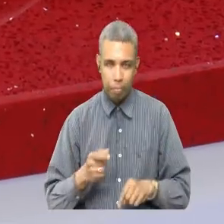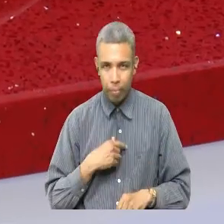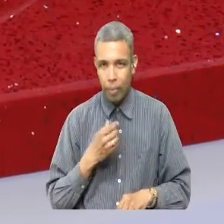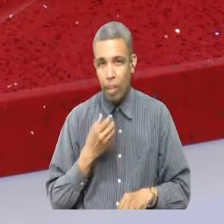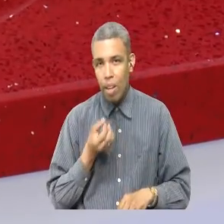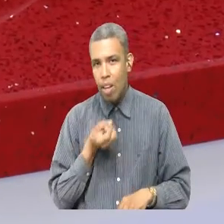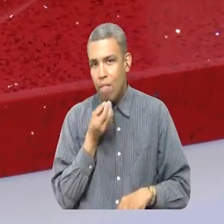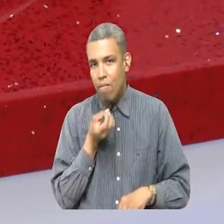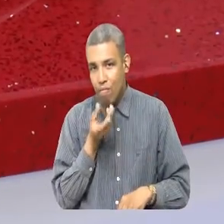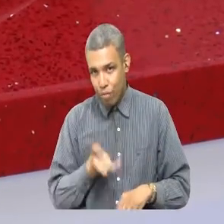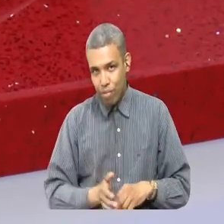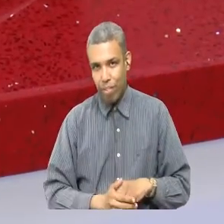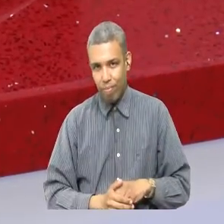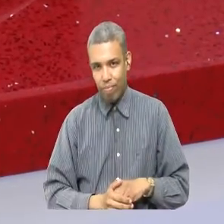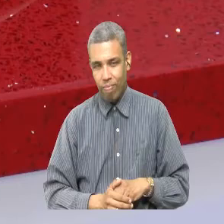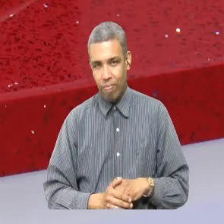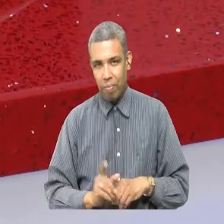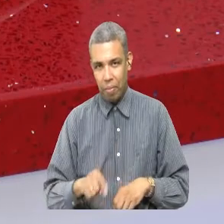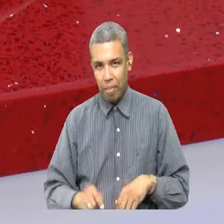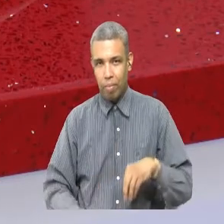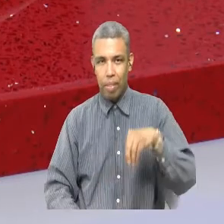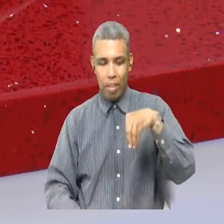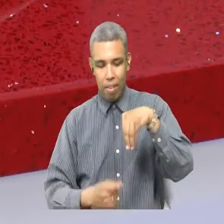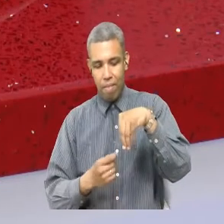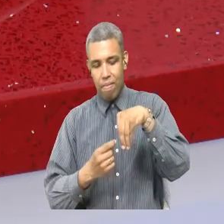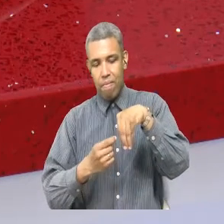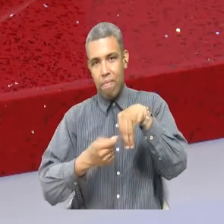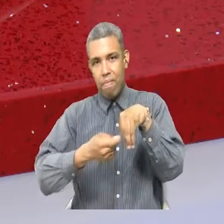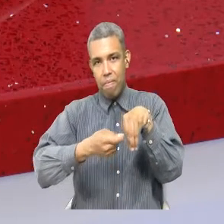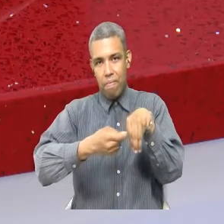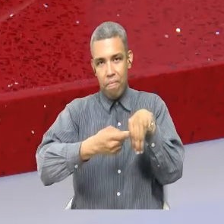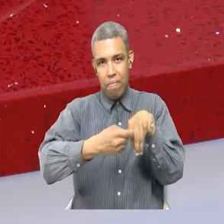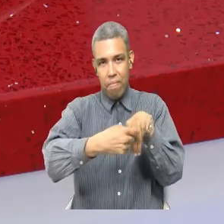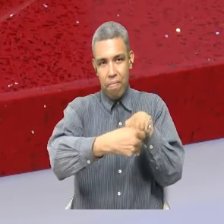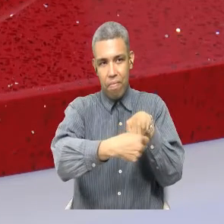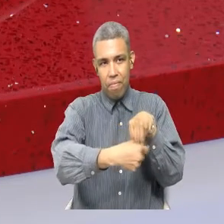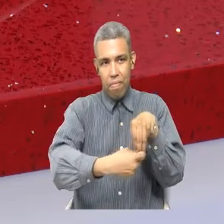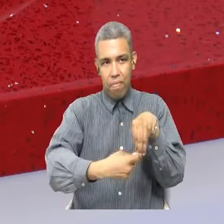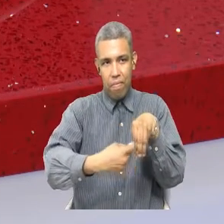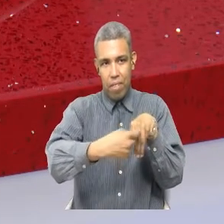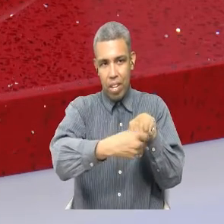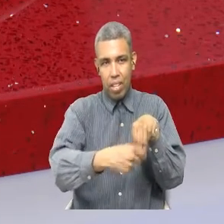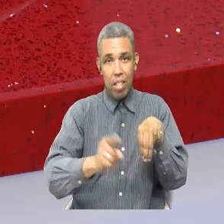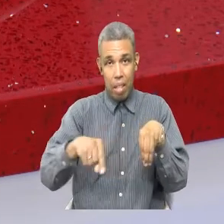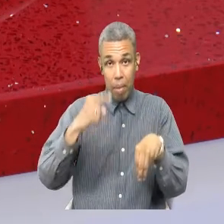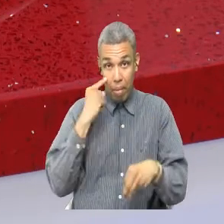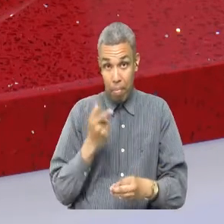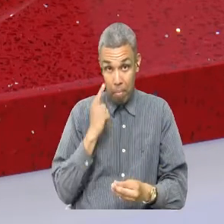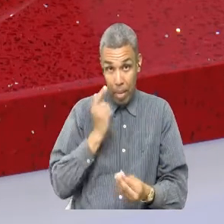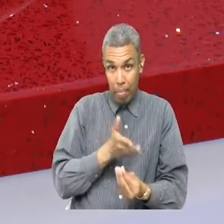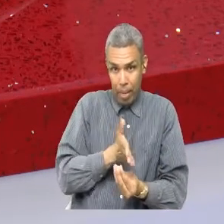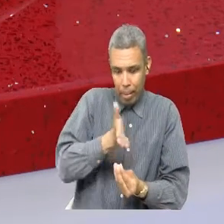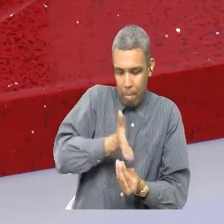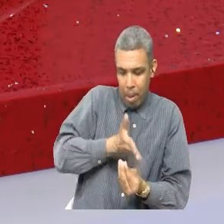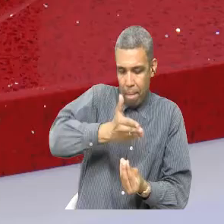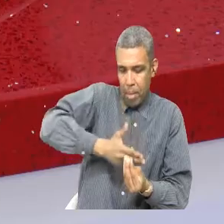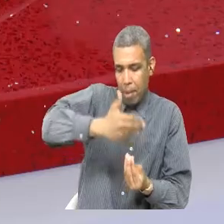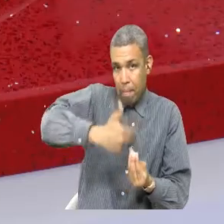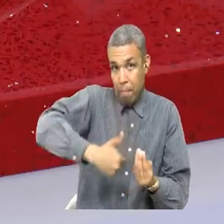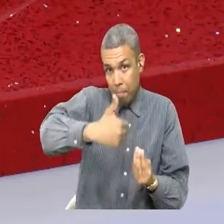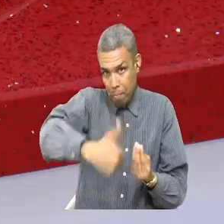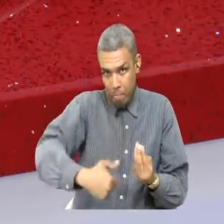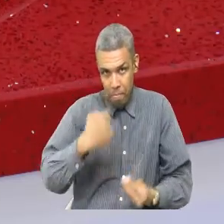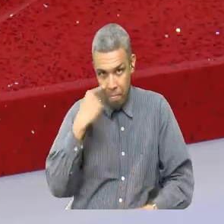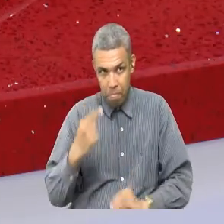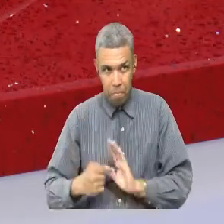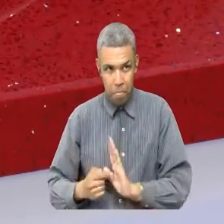Permítame, me le corto. ¿Haces acá? El corte. Sí, vamos a hacerlo diferente. Okay.